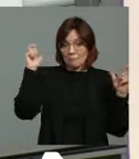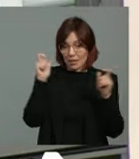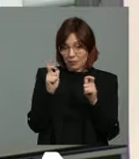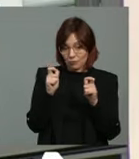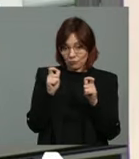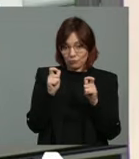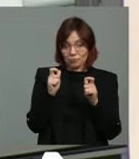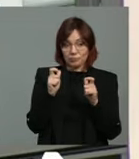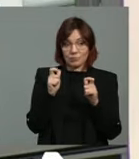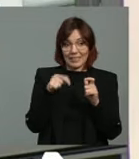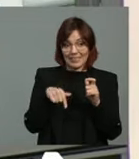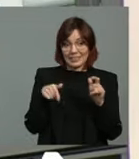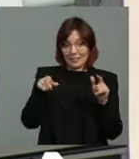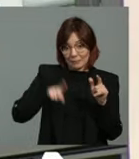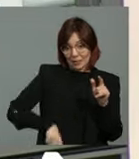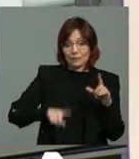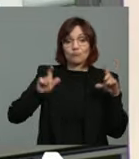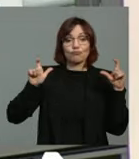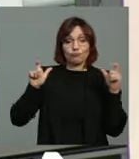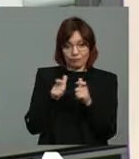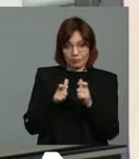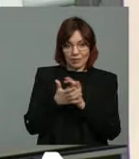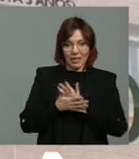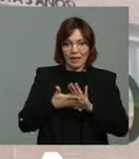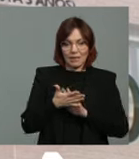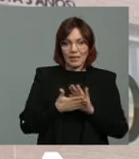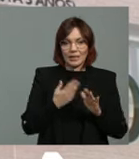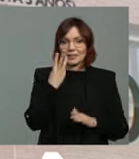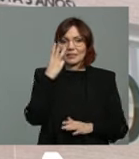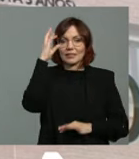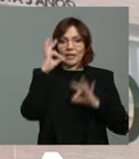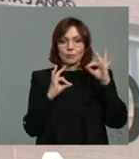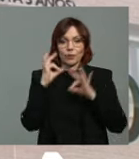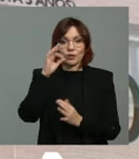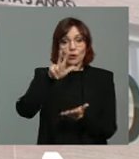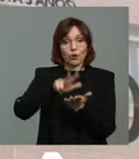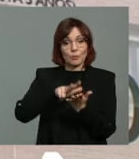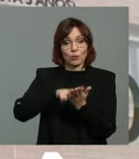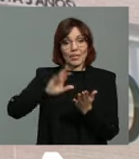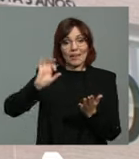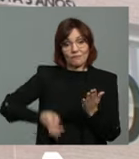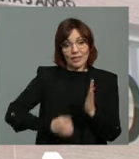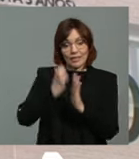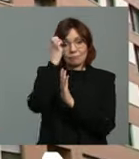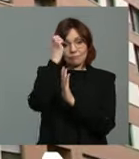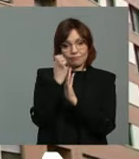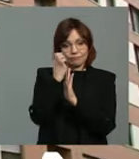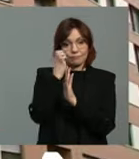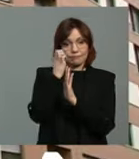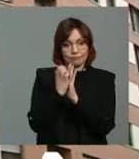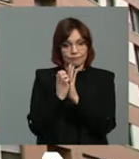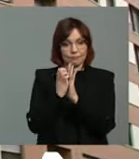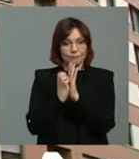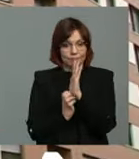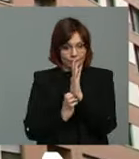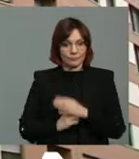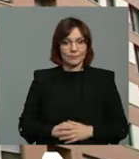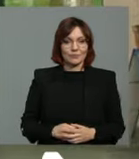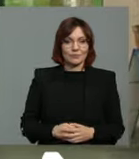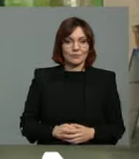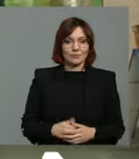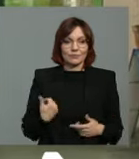nuevo vuelven a bajar son bajadas todavía pequeñas Hablamos de una caída del 3% en el precio de las hipotecas fijas pero ya empiezan a bajar ya se empieza a ver eso que se que nos